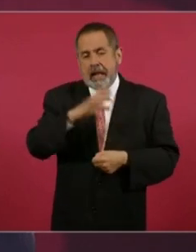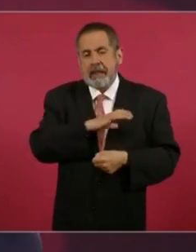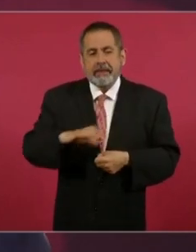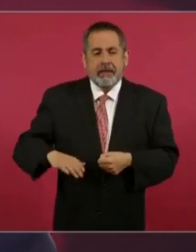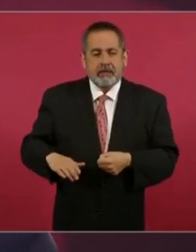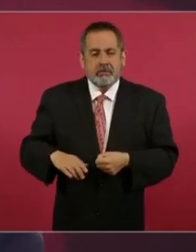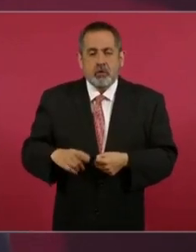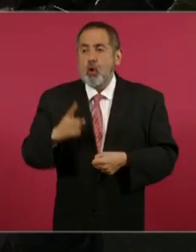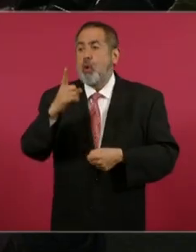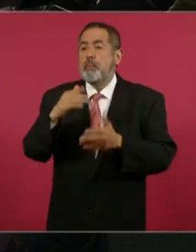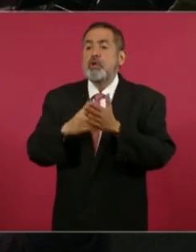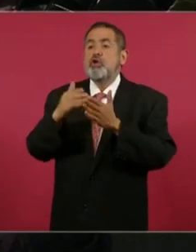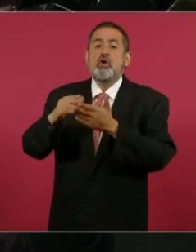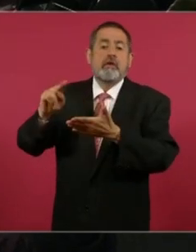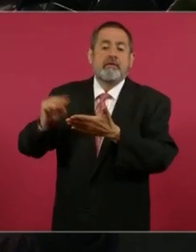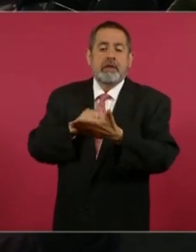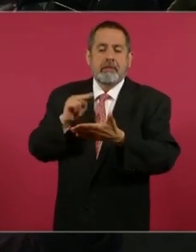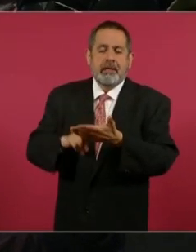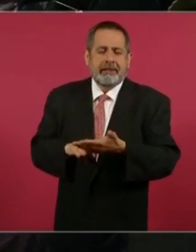1,000,000 de firmas,